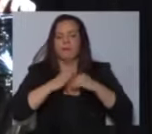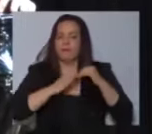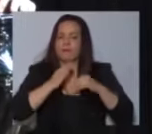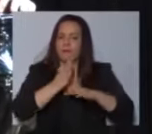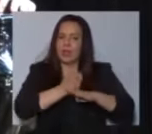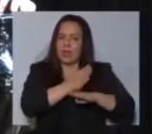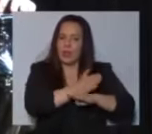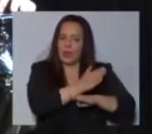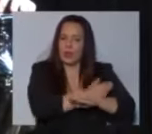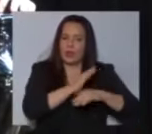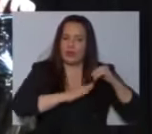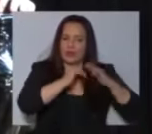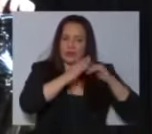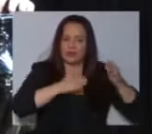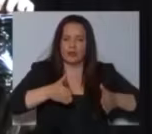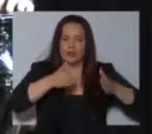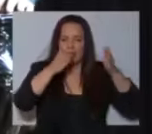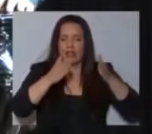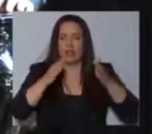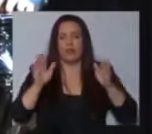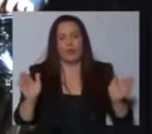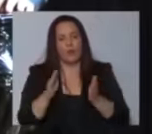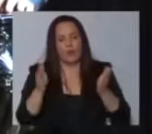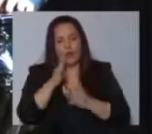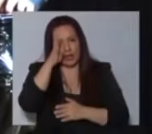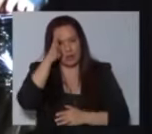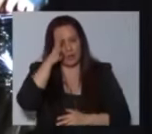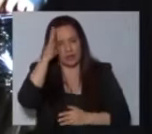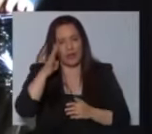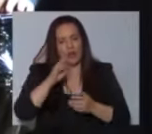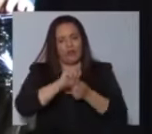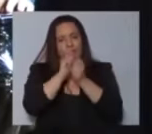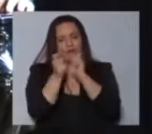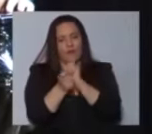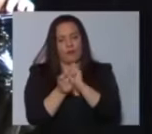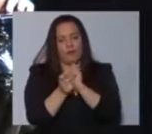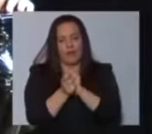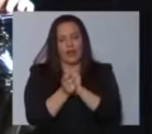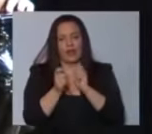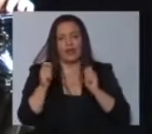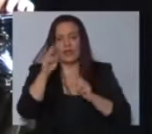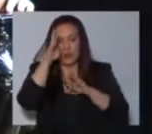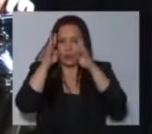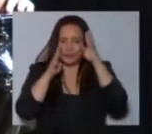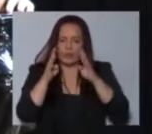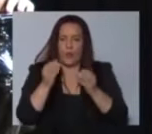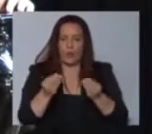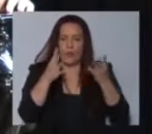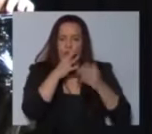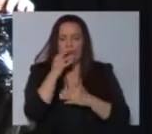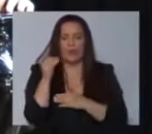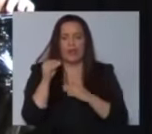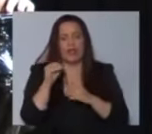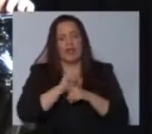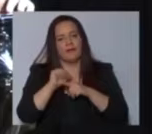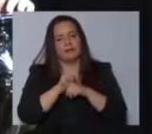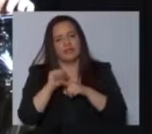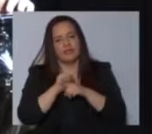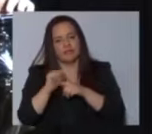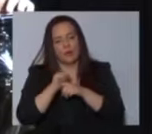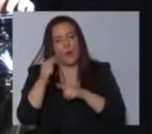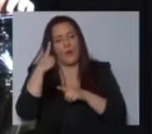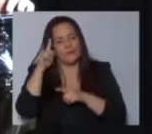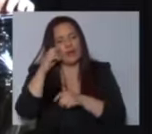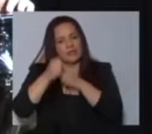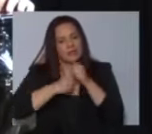la innovación, reformar la educación pública y la capacitación laboral para formar en las habilidades del siglo XXI,